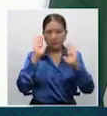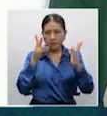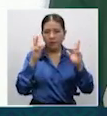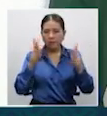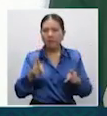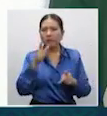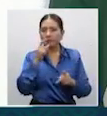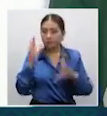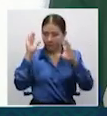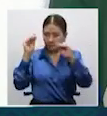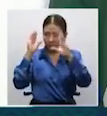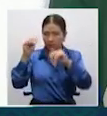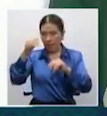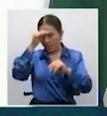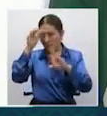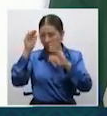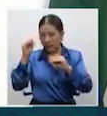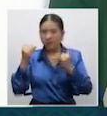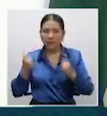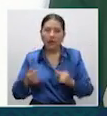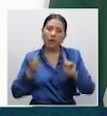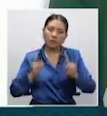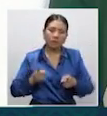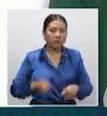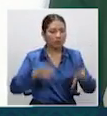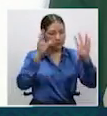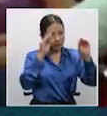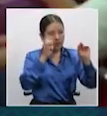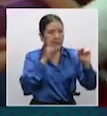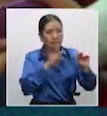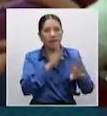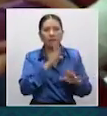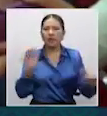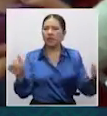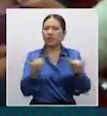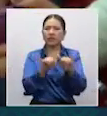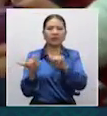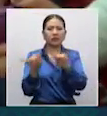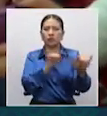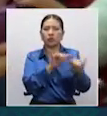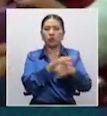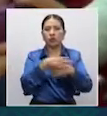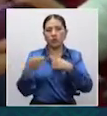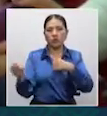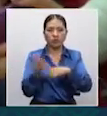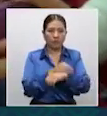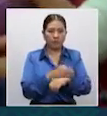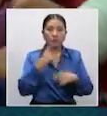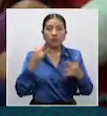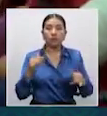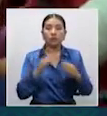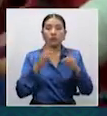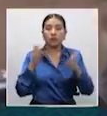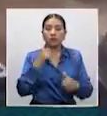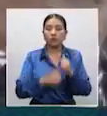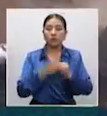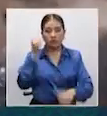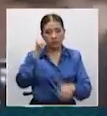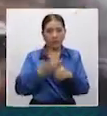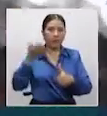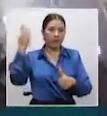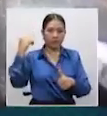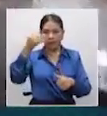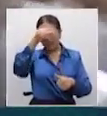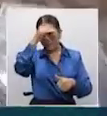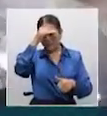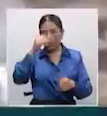que tenía el señor Luis Fernando Camacho es el mismo que tiene ahora Evo Morales. Recordó que producto de los hechos de sedición y terrorismo promovidos por Fernando Camacho